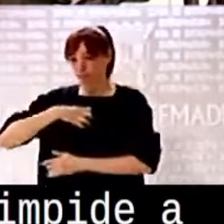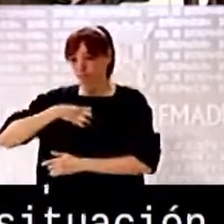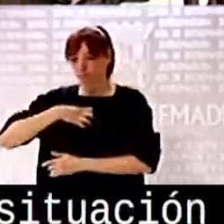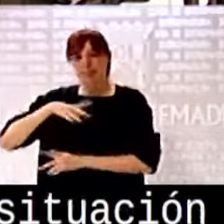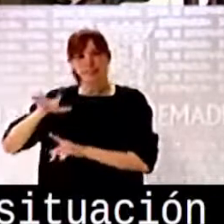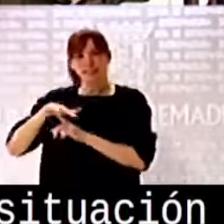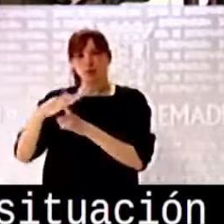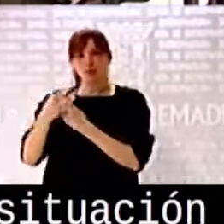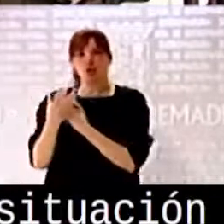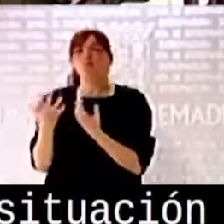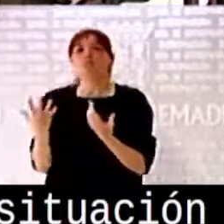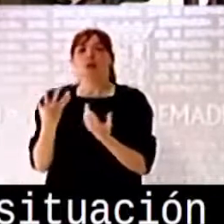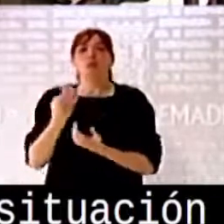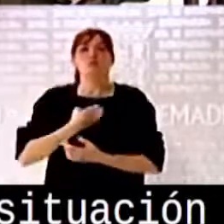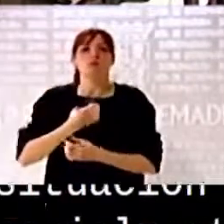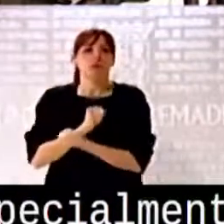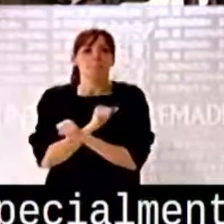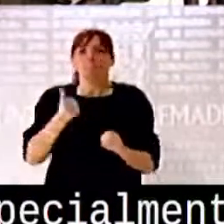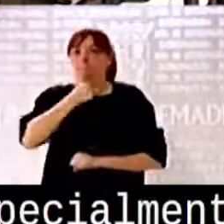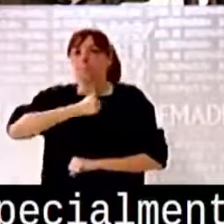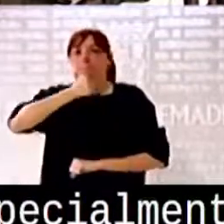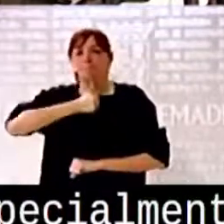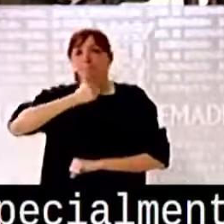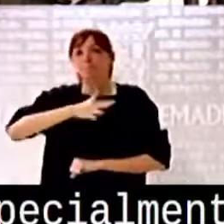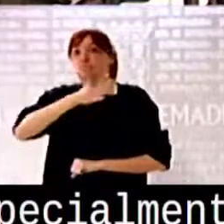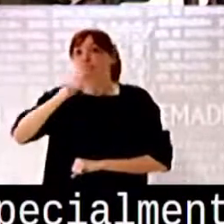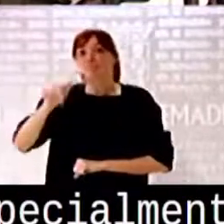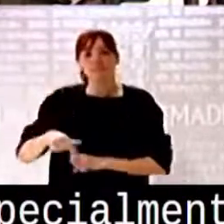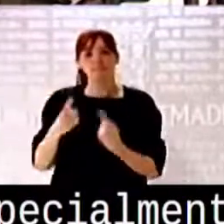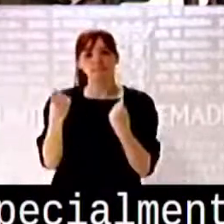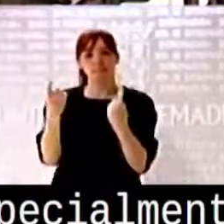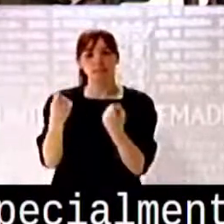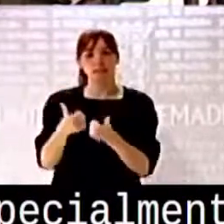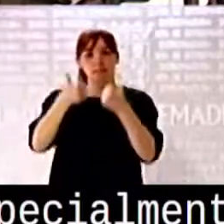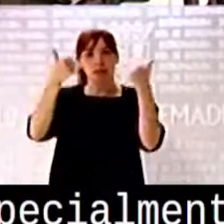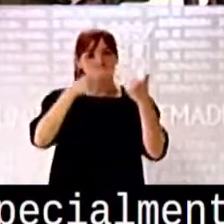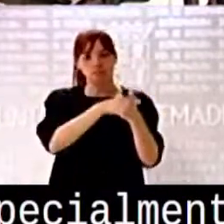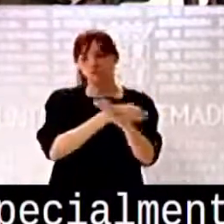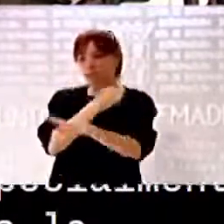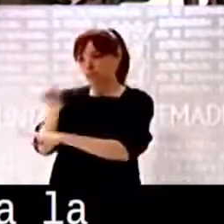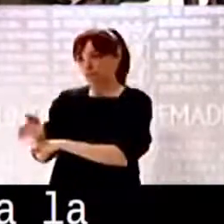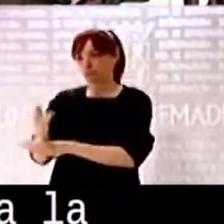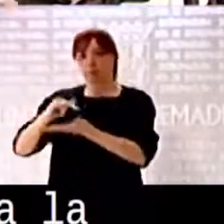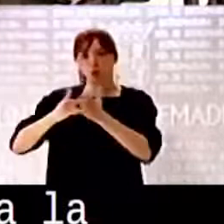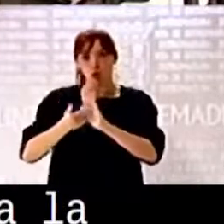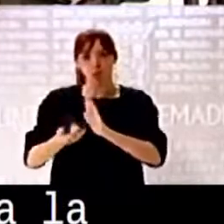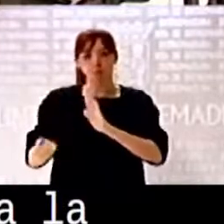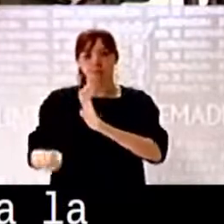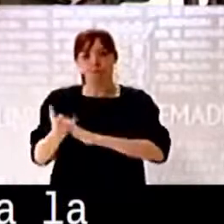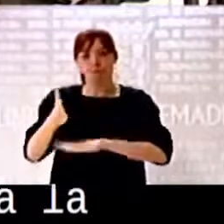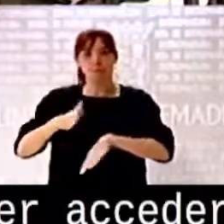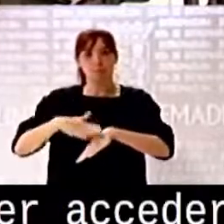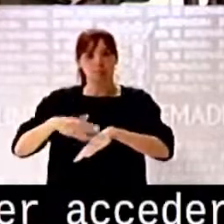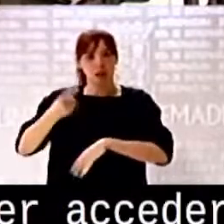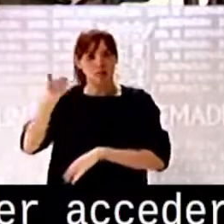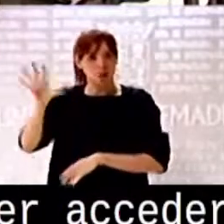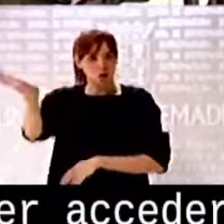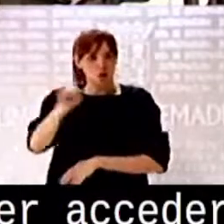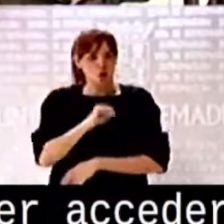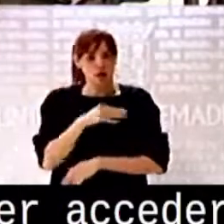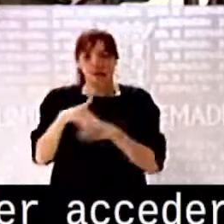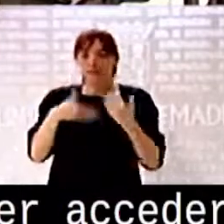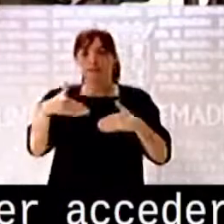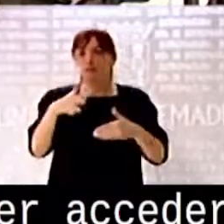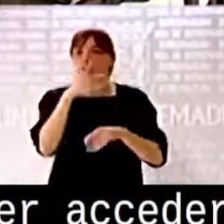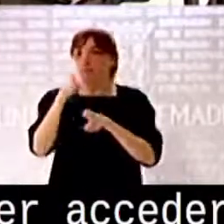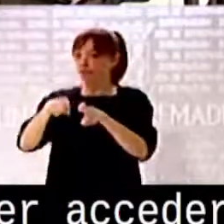situación de bloqueo que vive ese ayuntamiento, especialmente cuando es más necesario que nunca la presentación de proyectos para poder acceder a los fondos,